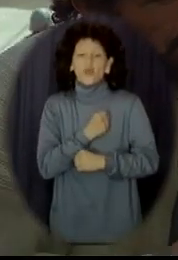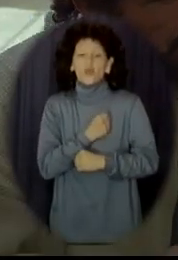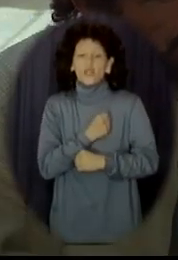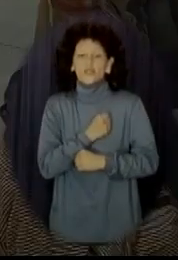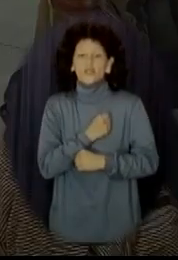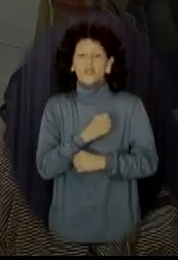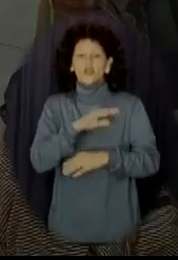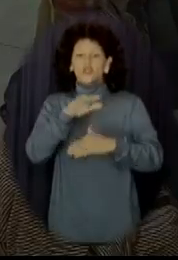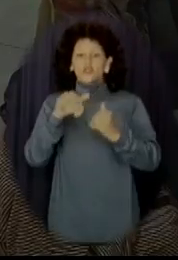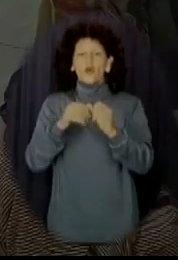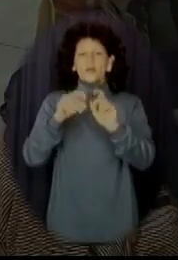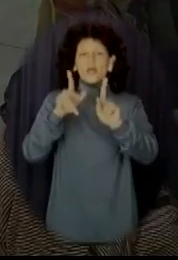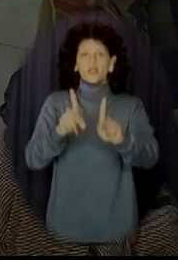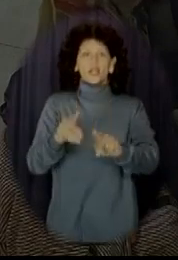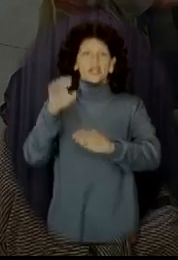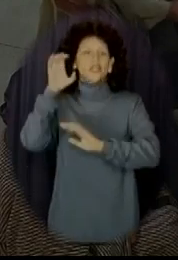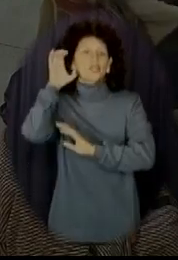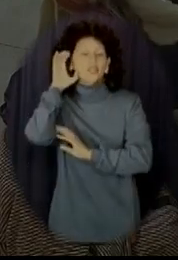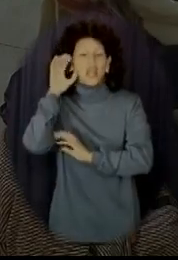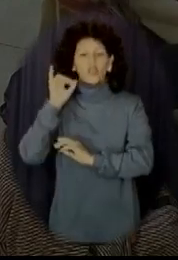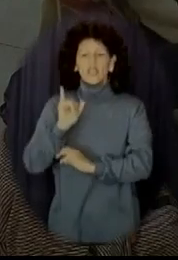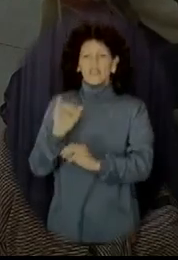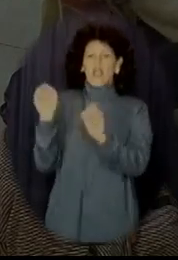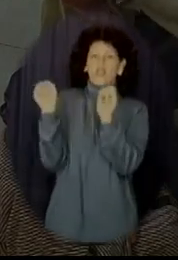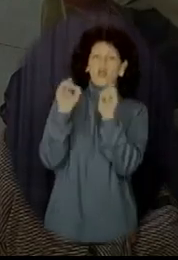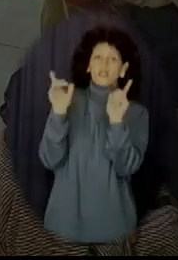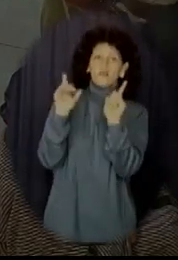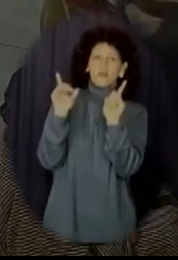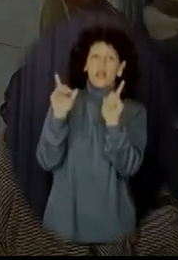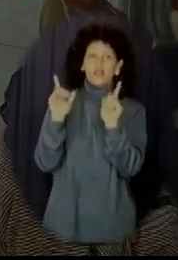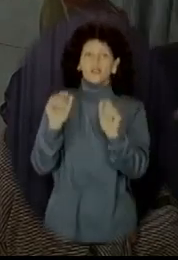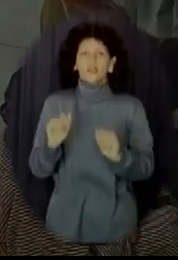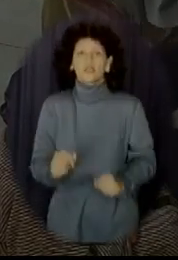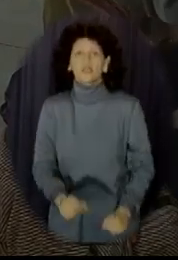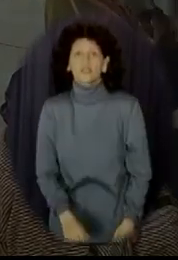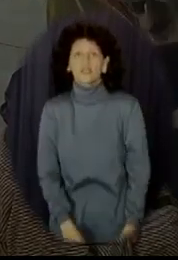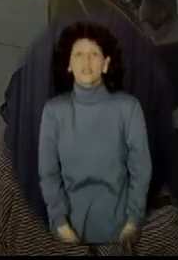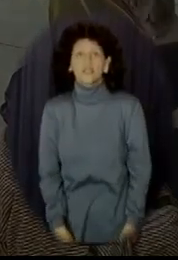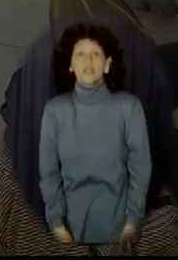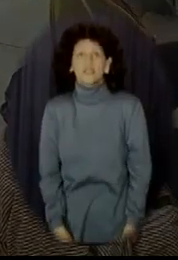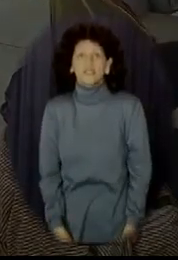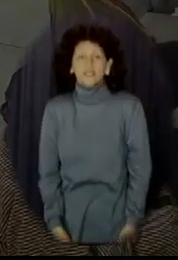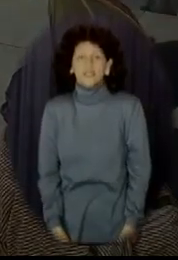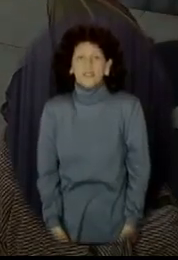discúlpenos. Todos los que lo escucharon quedaron asombrados.